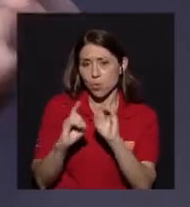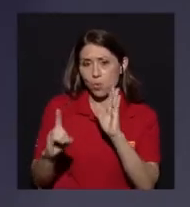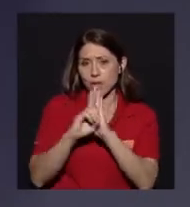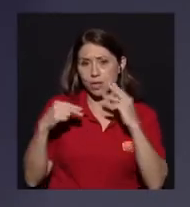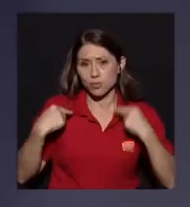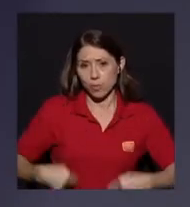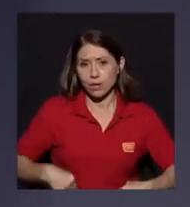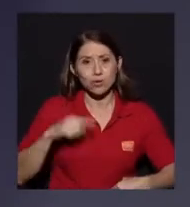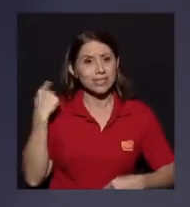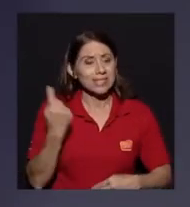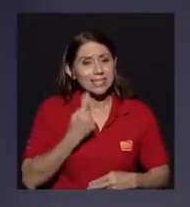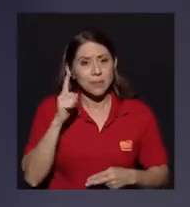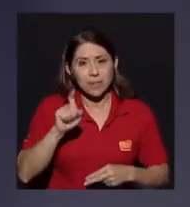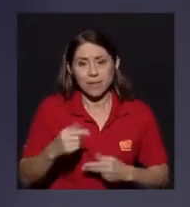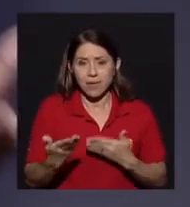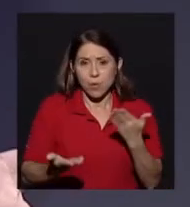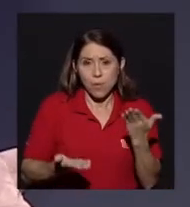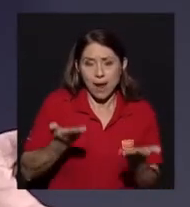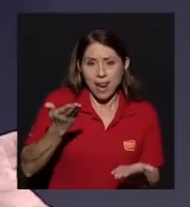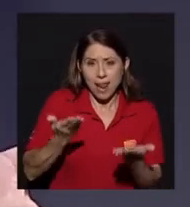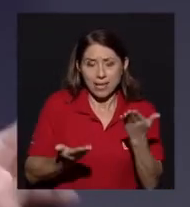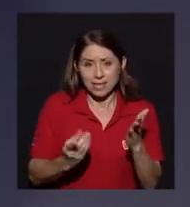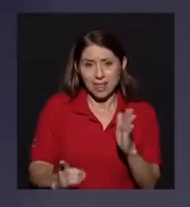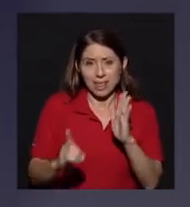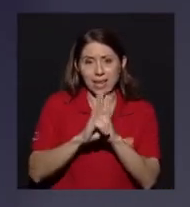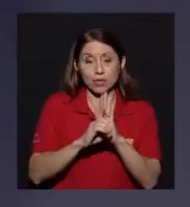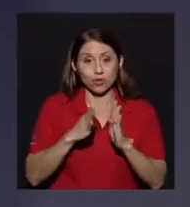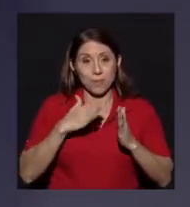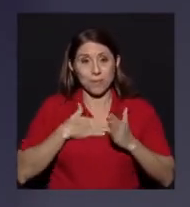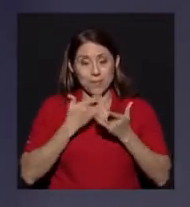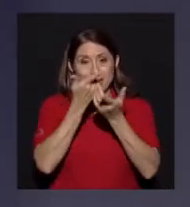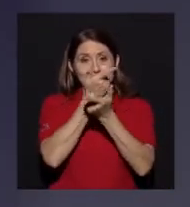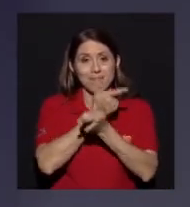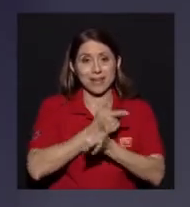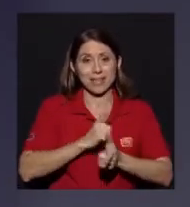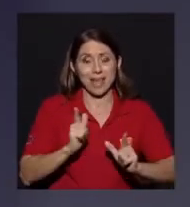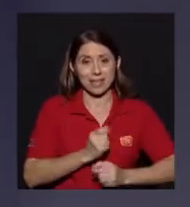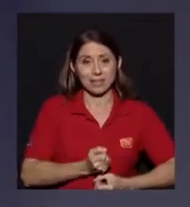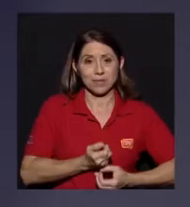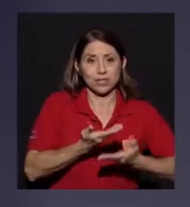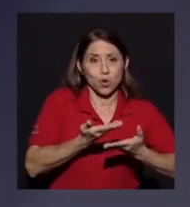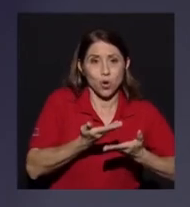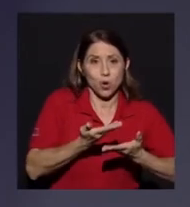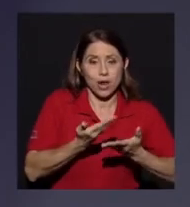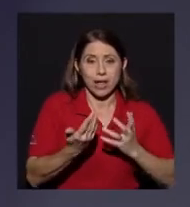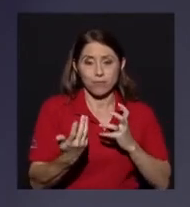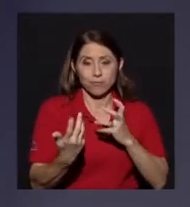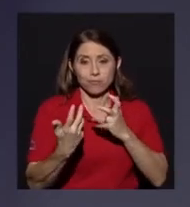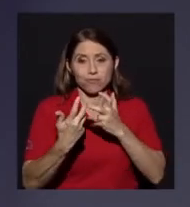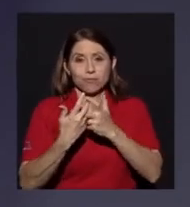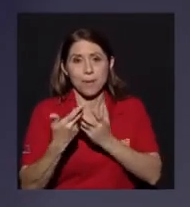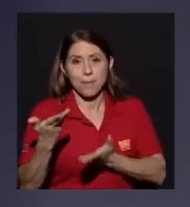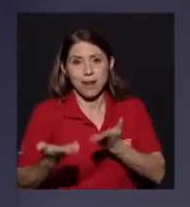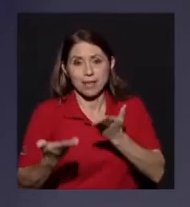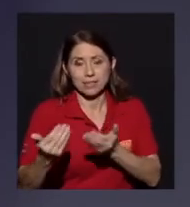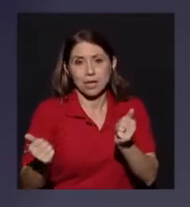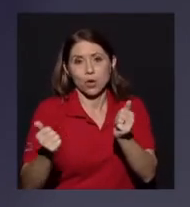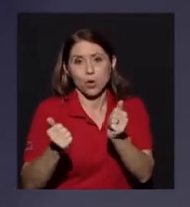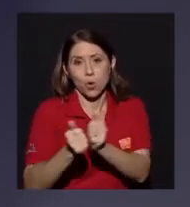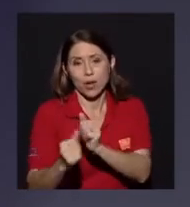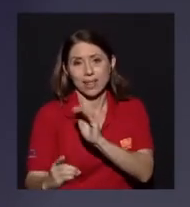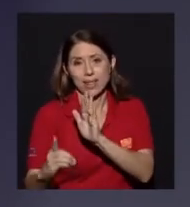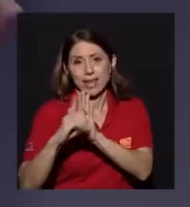balance de derechos es decir entonces mi libertad de expresión entra en balance con el derecho de la otra persona a vivir una vida libre de